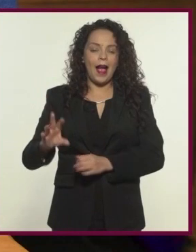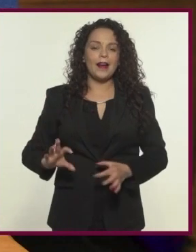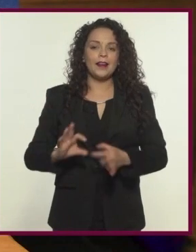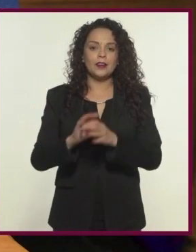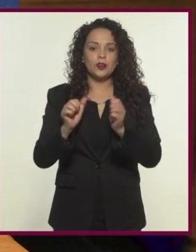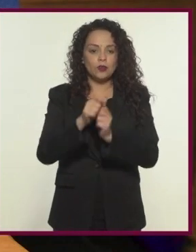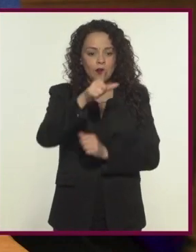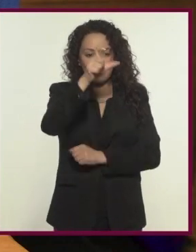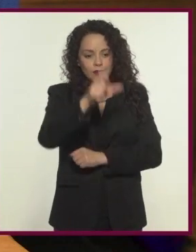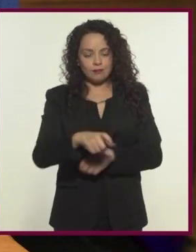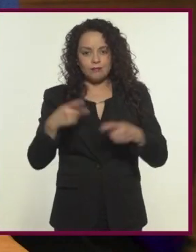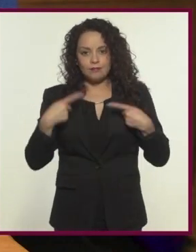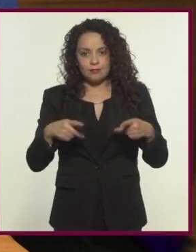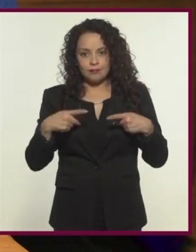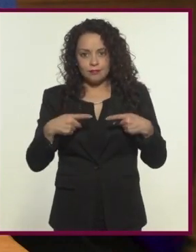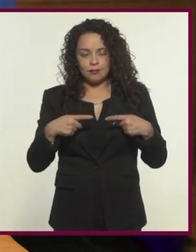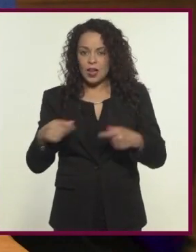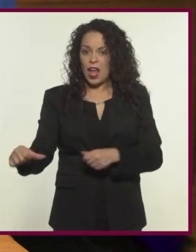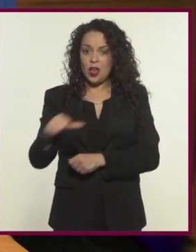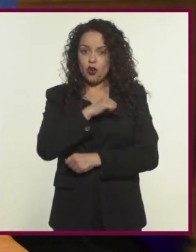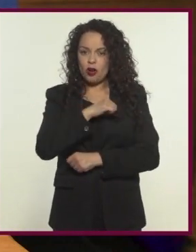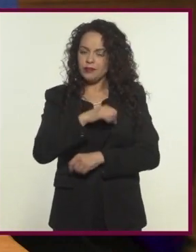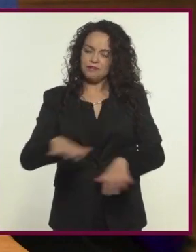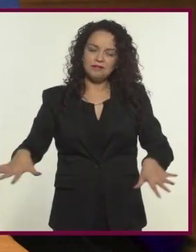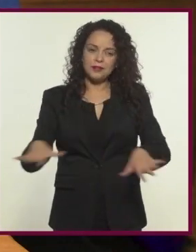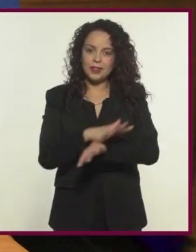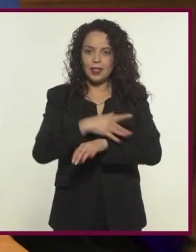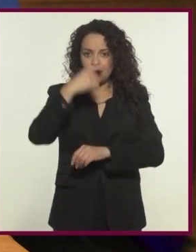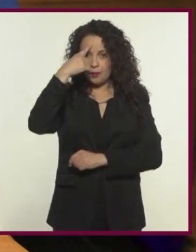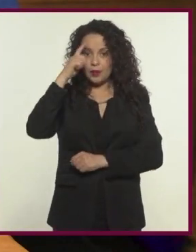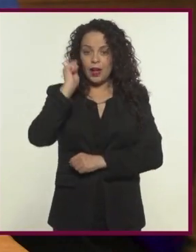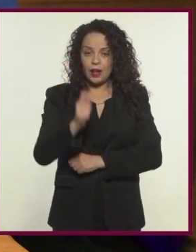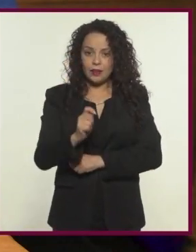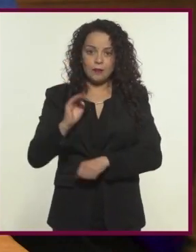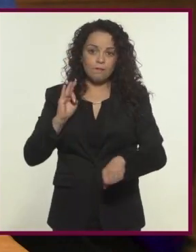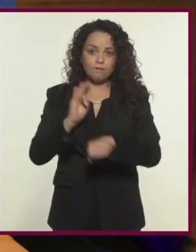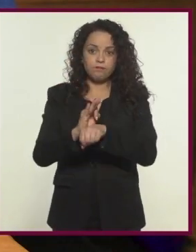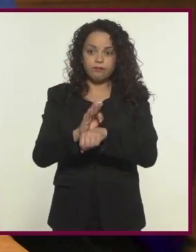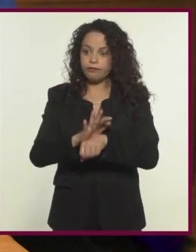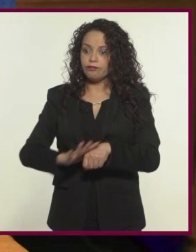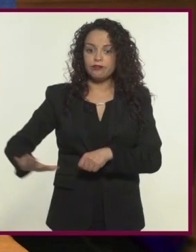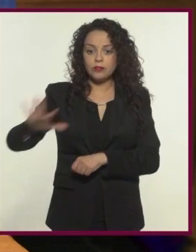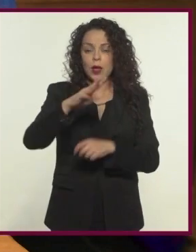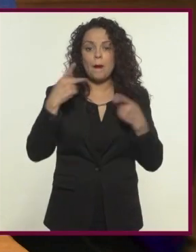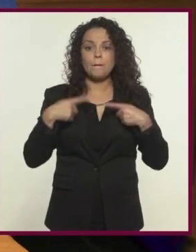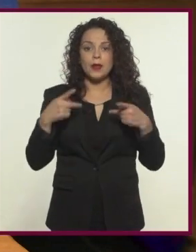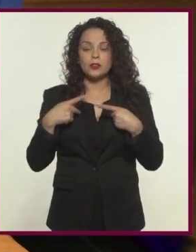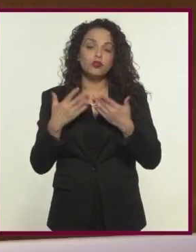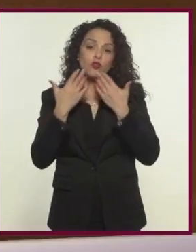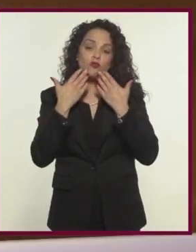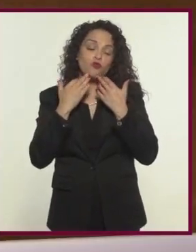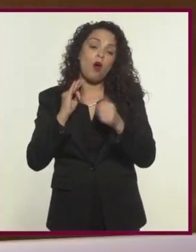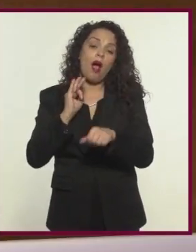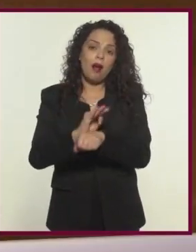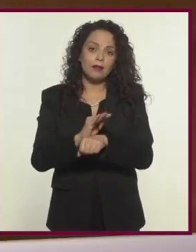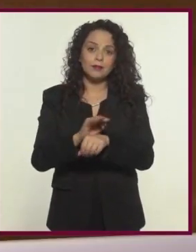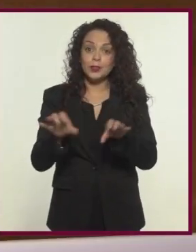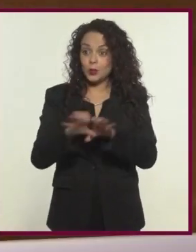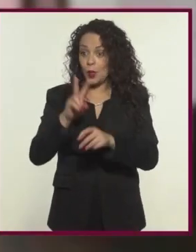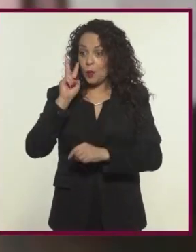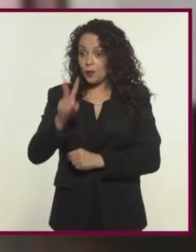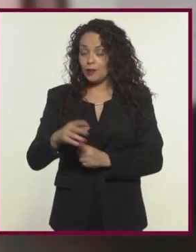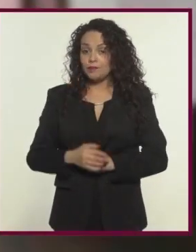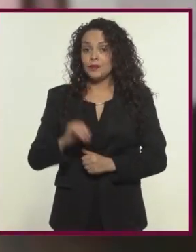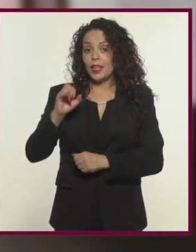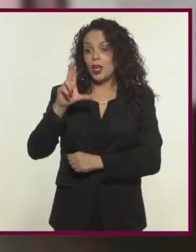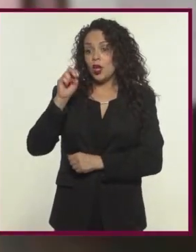del protagonista, que deja de ser un narcisista egoísta para convertirse en el protector de los oprimidos. ¿Qué te parece?